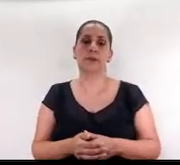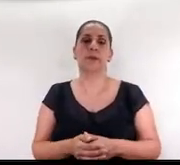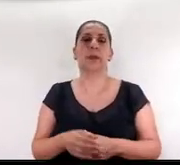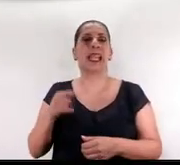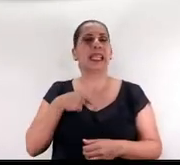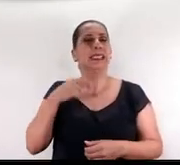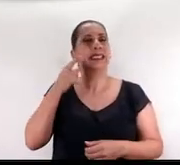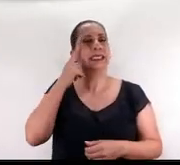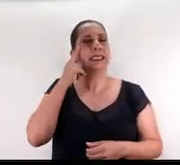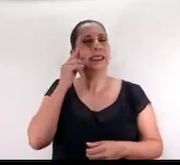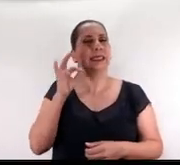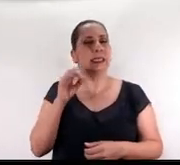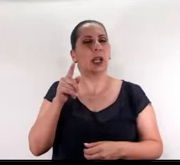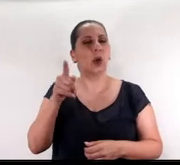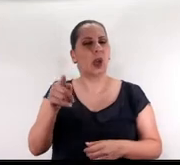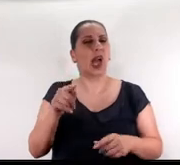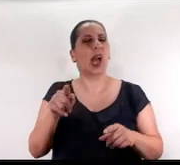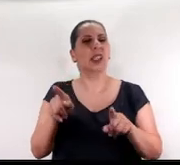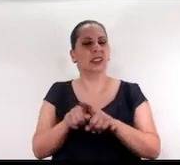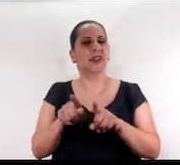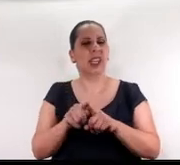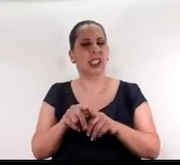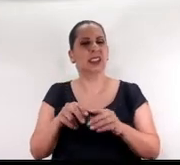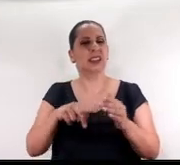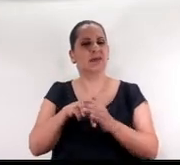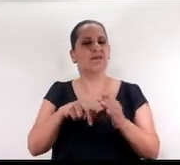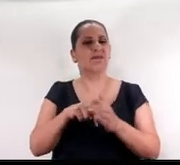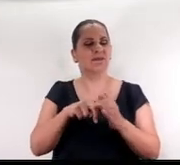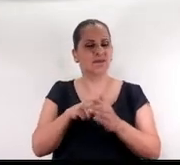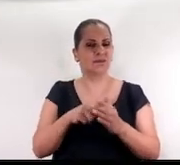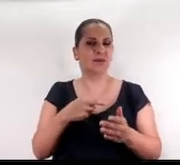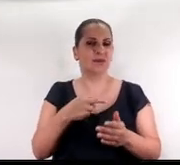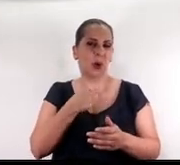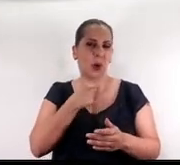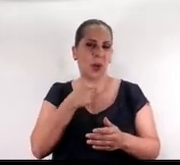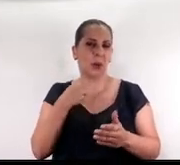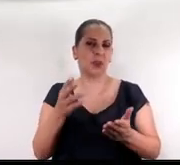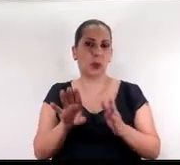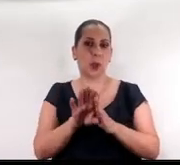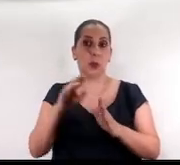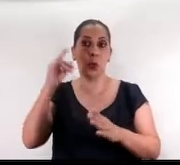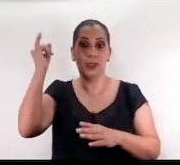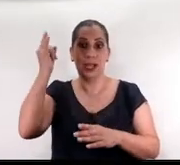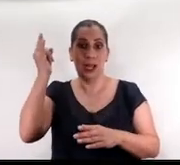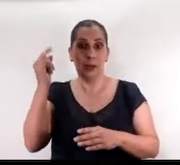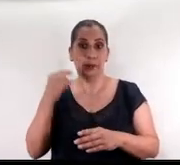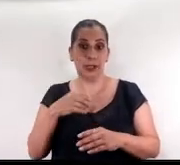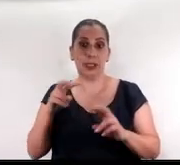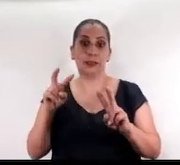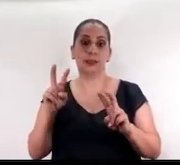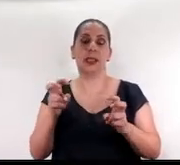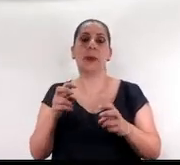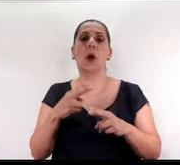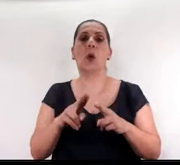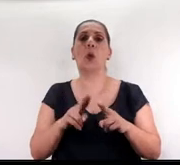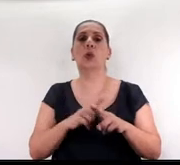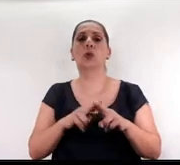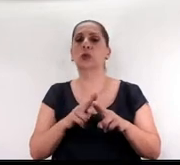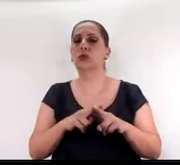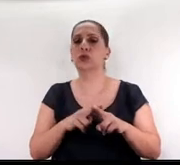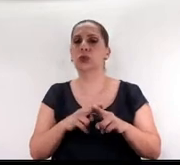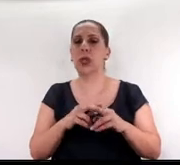Creo que ahí hay varios cuellos de botella. Las inalámbricas, uno de los cuellos de botella es este tema del uso del